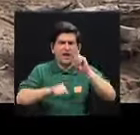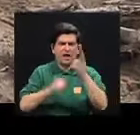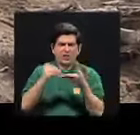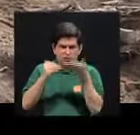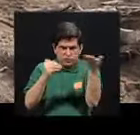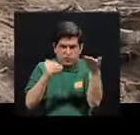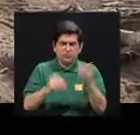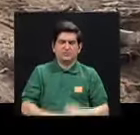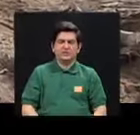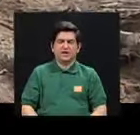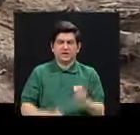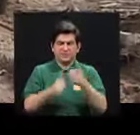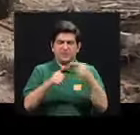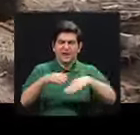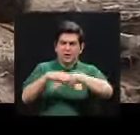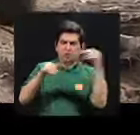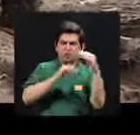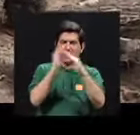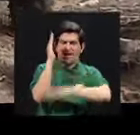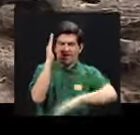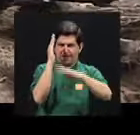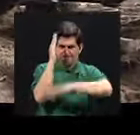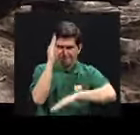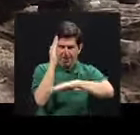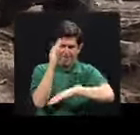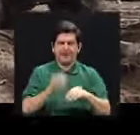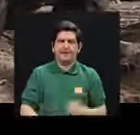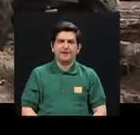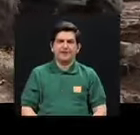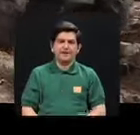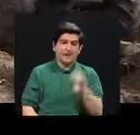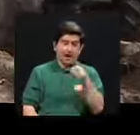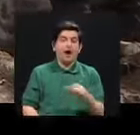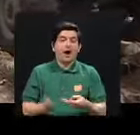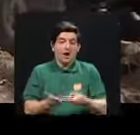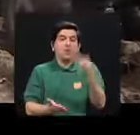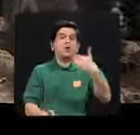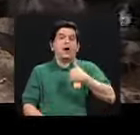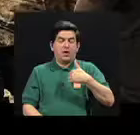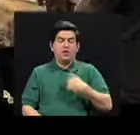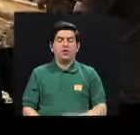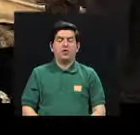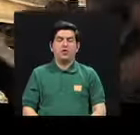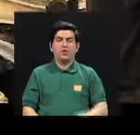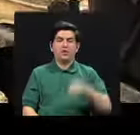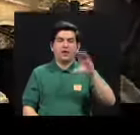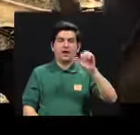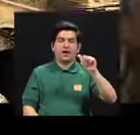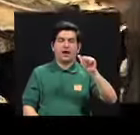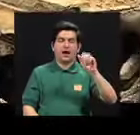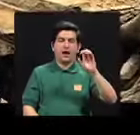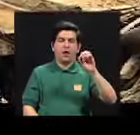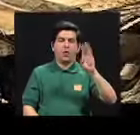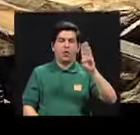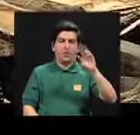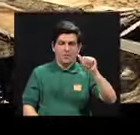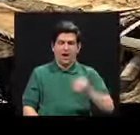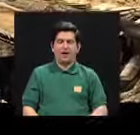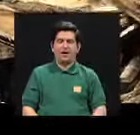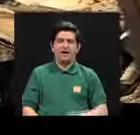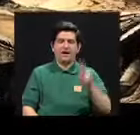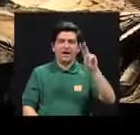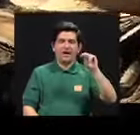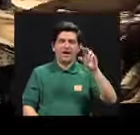sobre todo por dos cosas. Extracción de madera, obviamente maderas valiosísimas como la caoba, entre